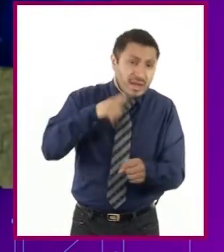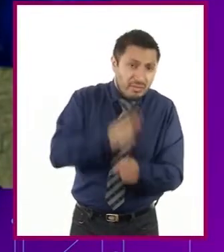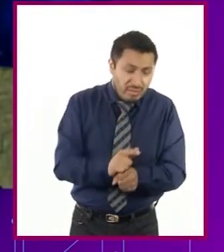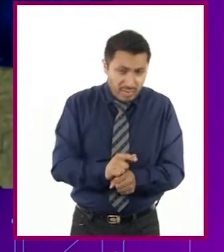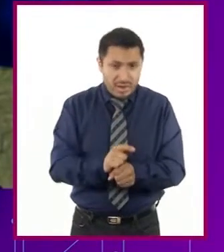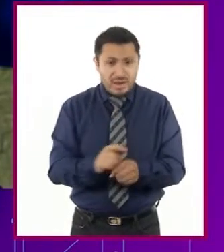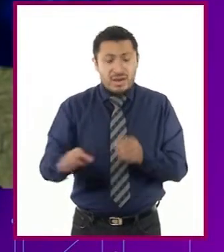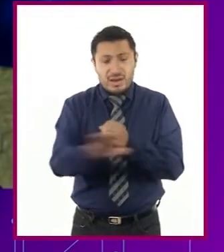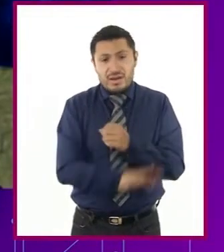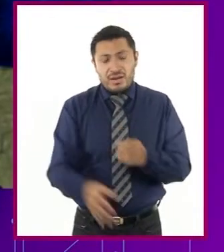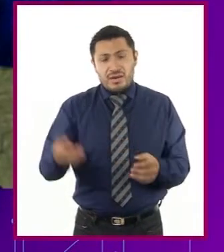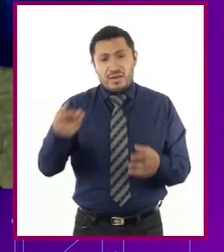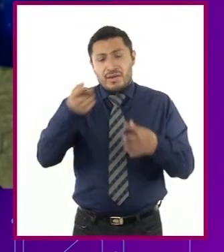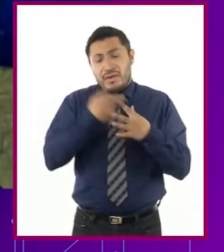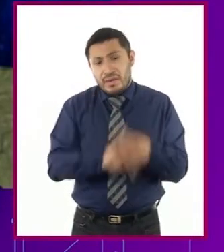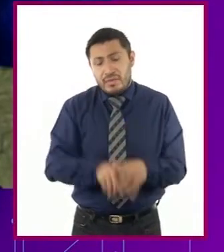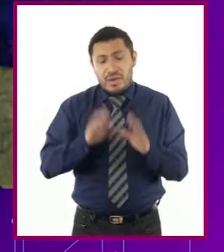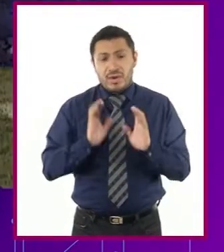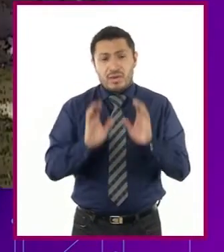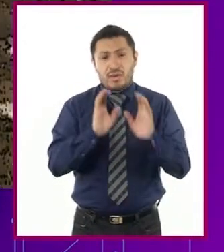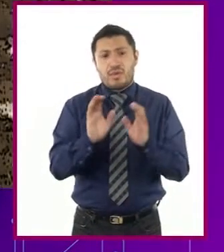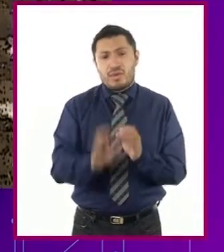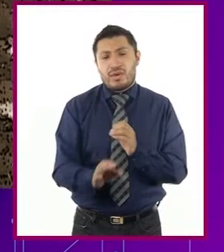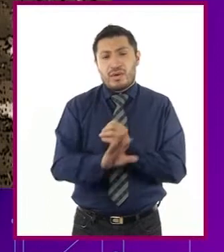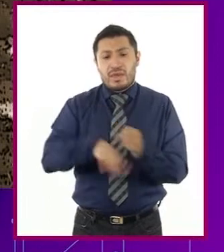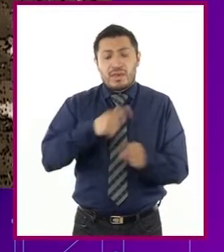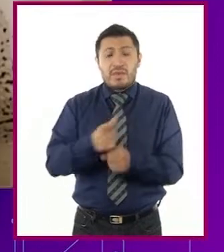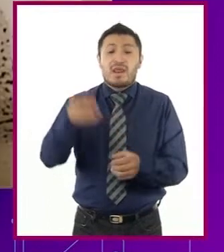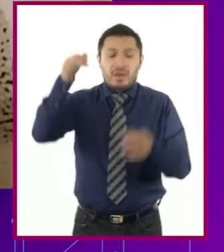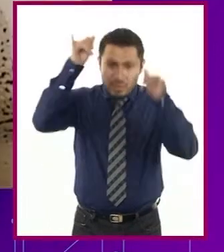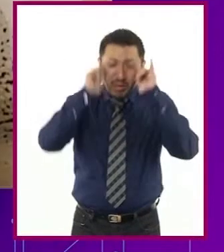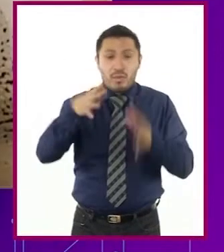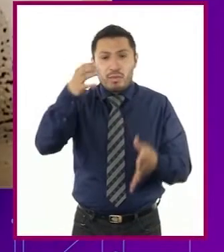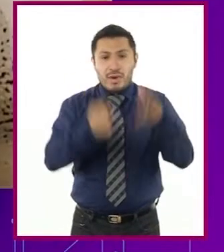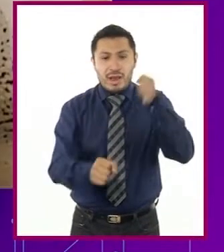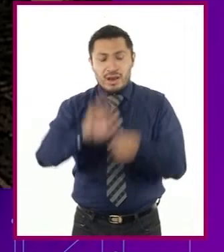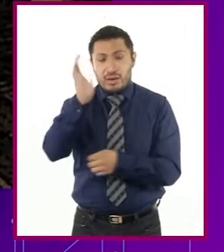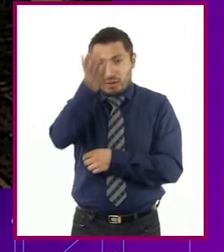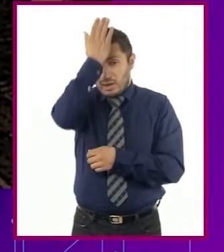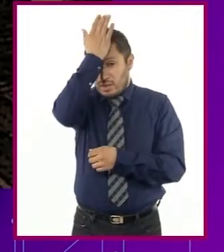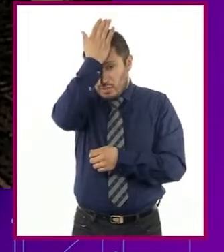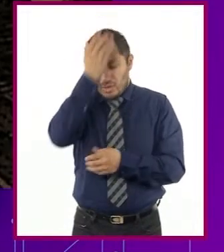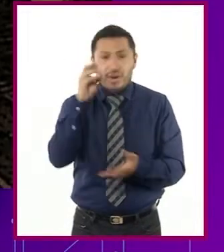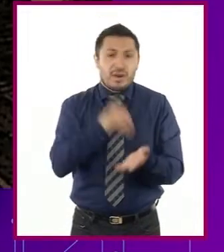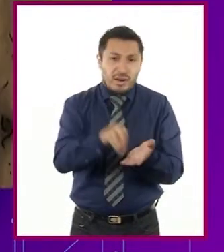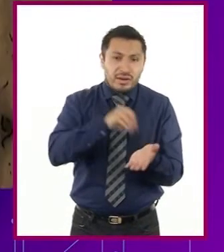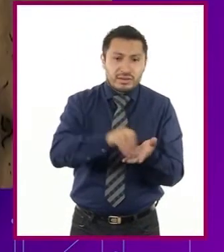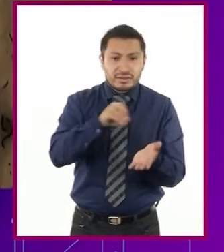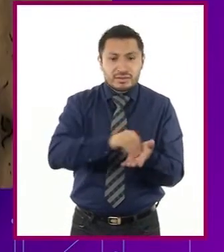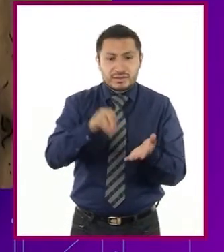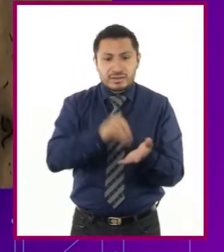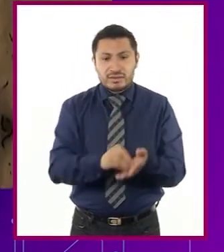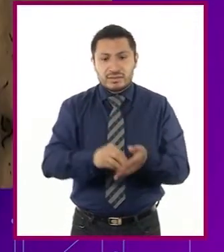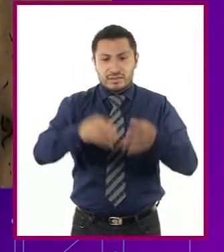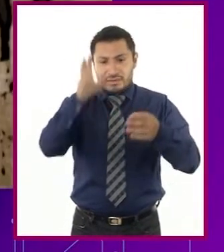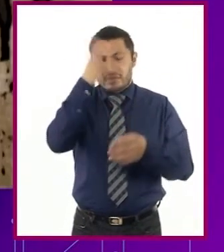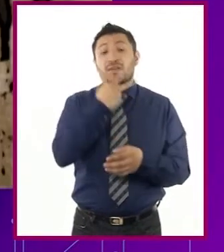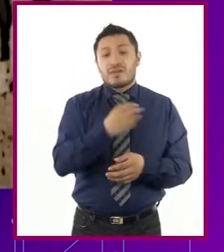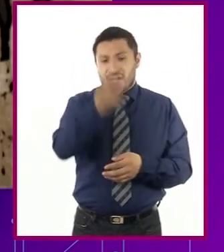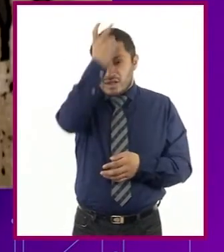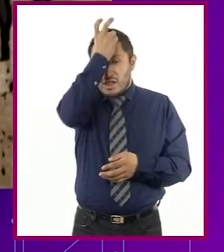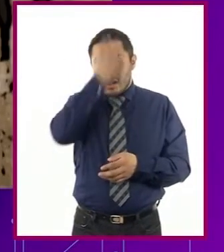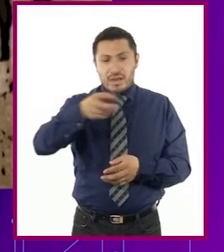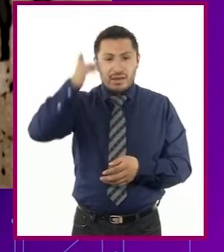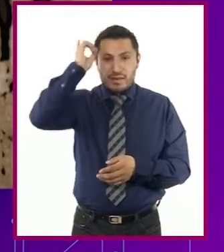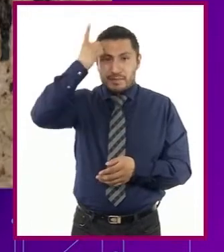en la introducción y la crianza de ganado bovino, ovino, porcino, caprino y